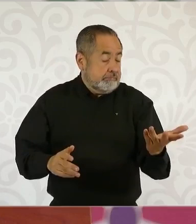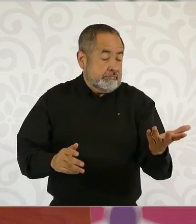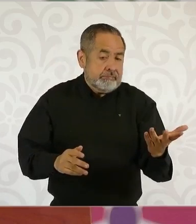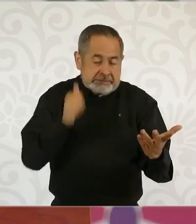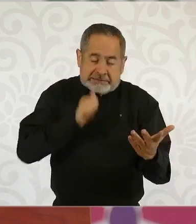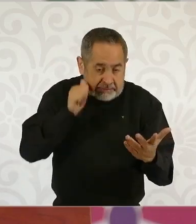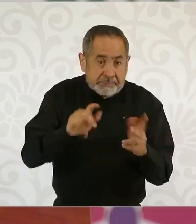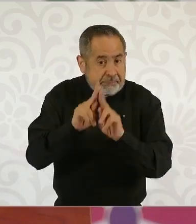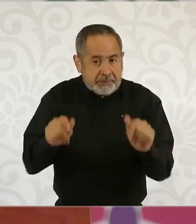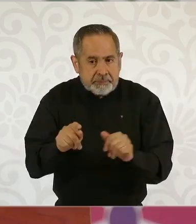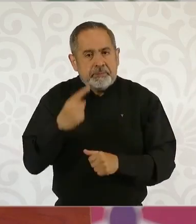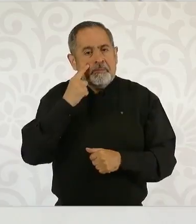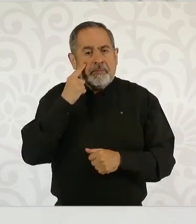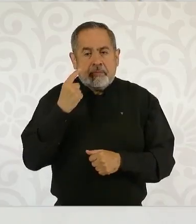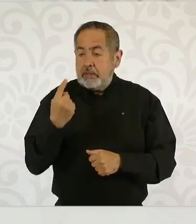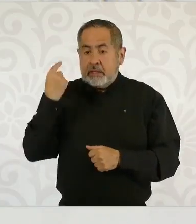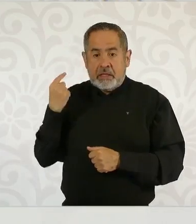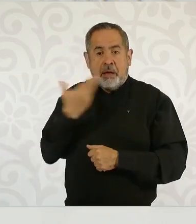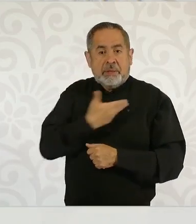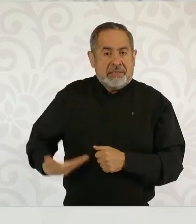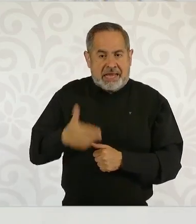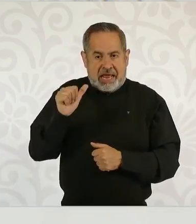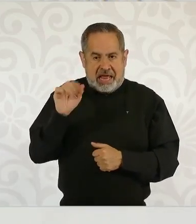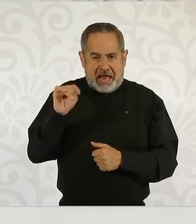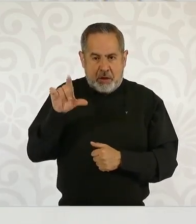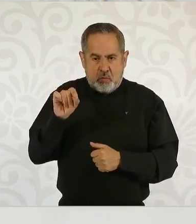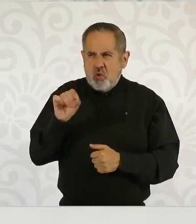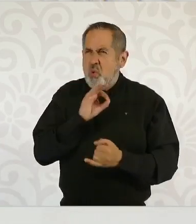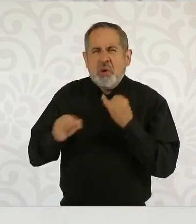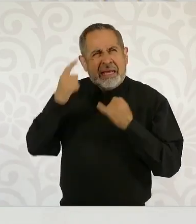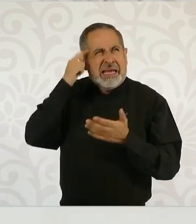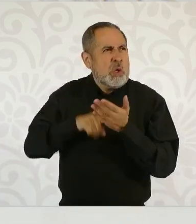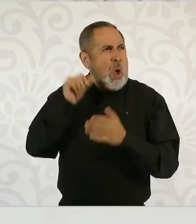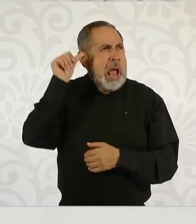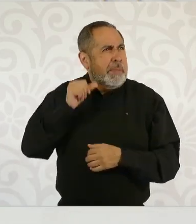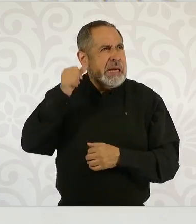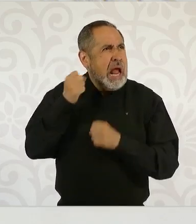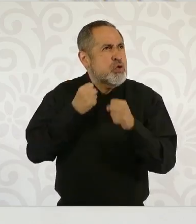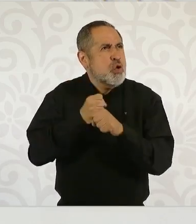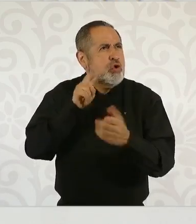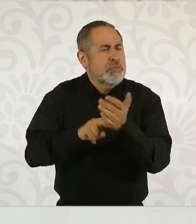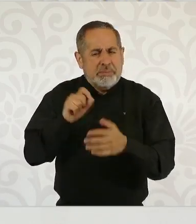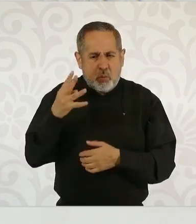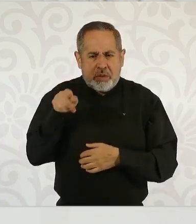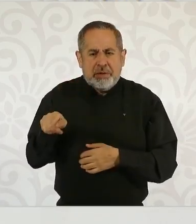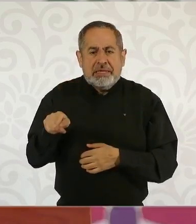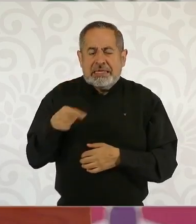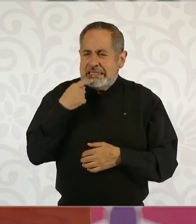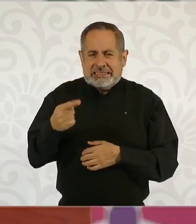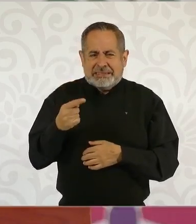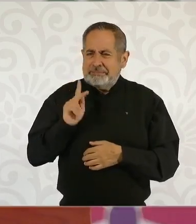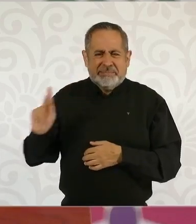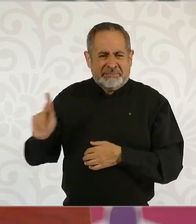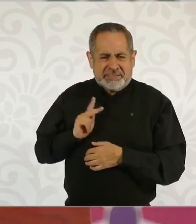en la última de las declaraciones que hizo el presidente López Obrador, creo que fue abril del 2024, es muy